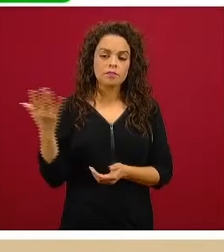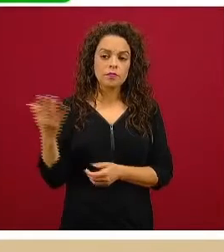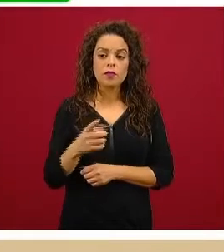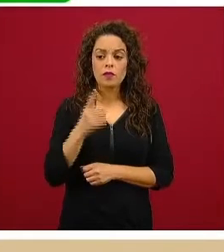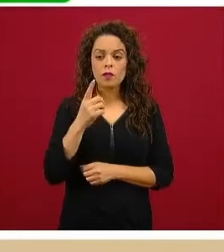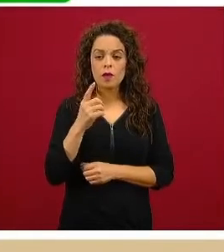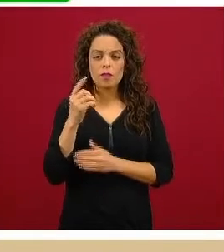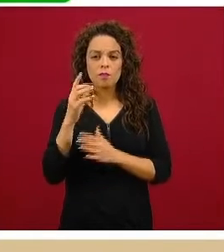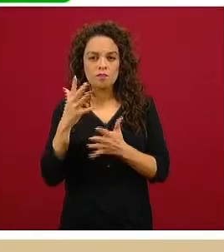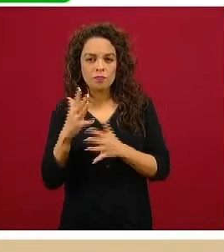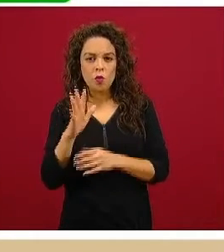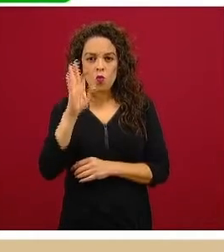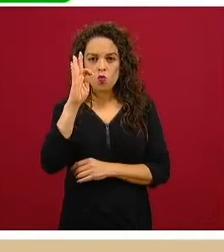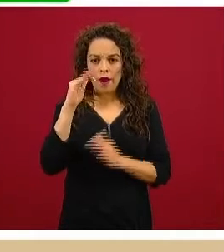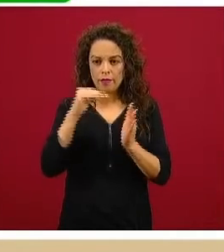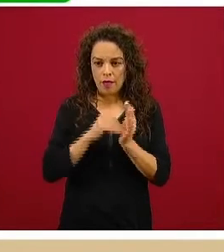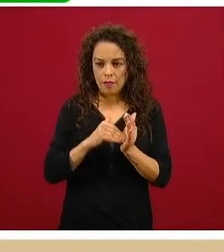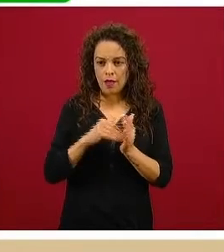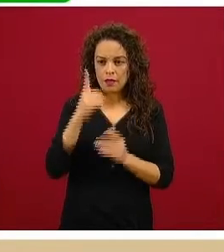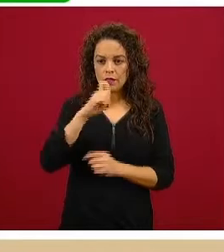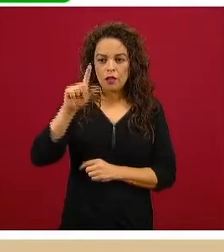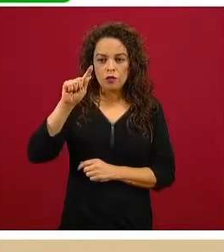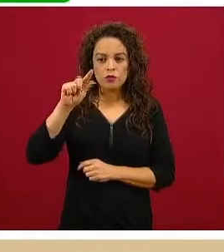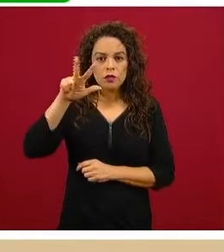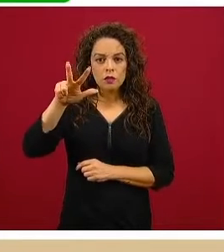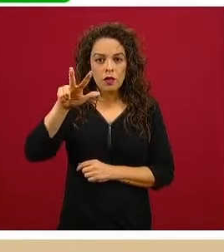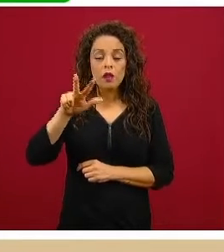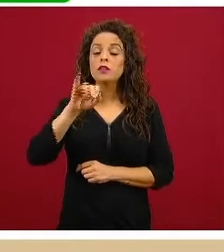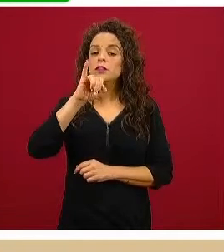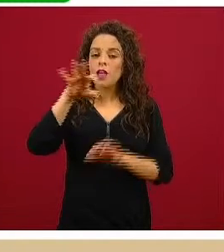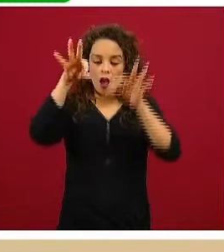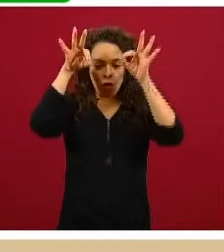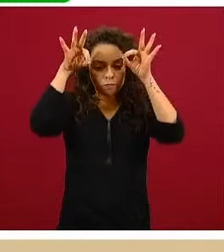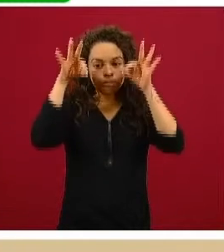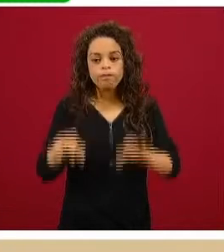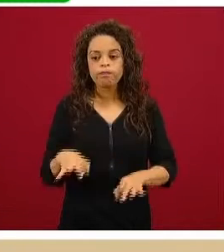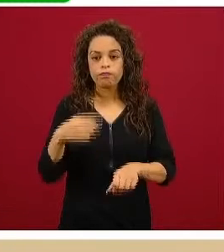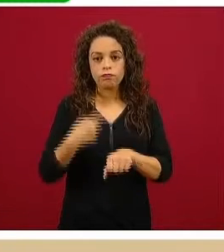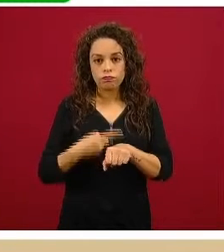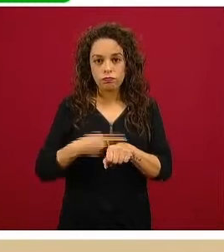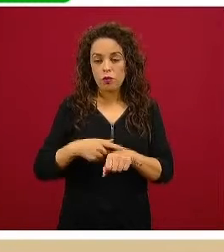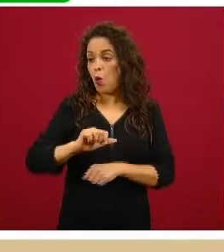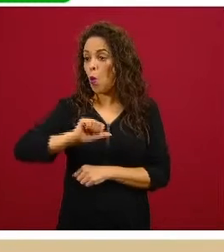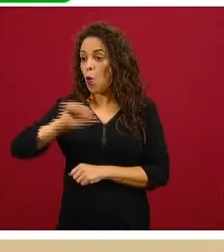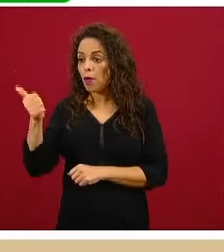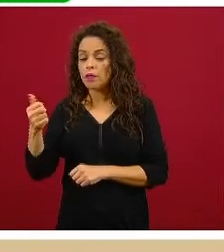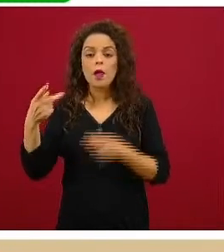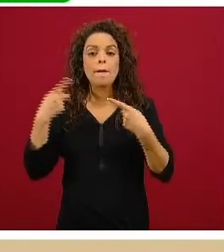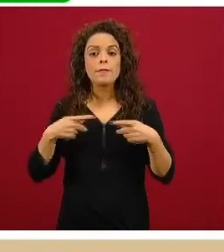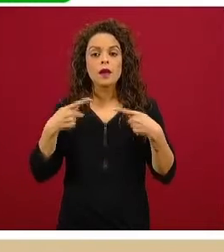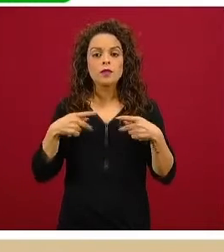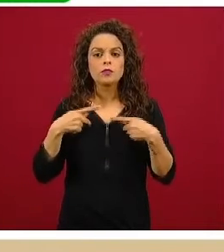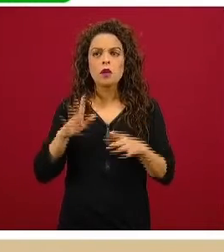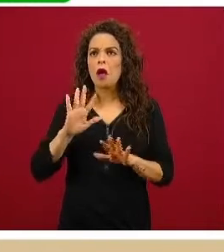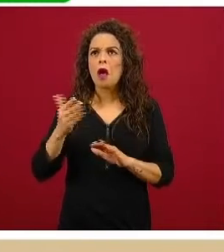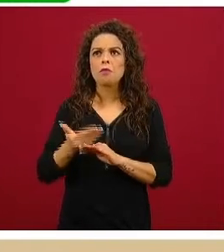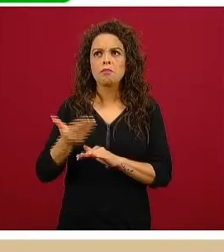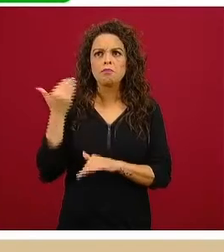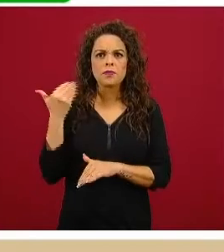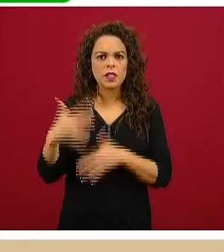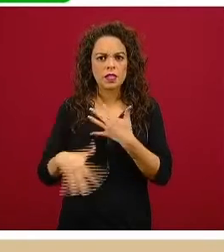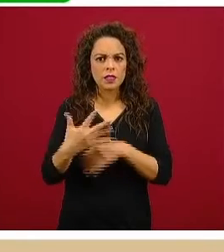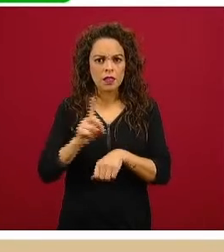epidemia, aunque usted verá en algunos diarios de circulación nacional y algunos canales de televisión y algunas estaciones de radio que le hablan de